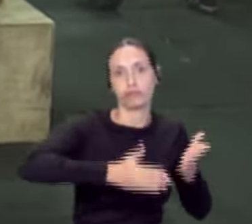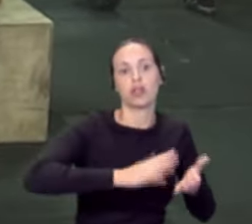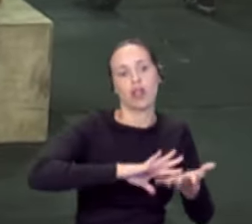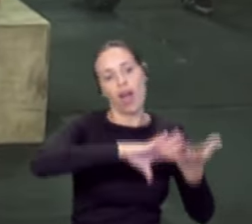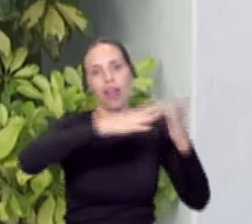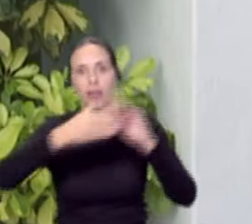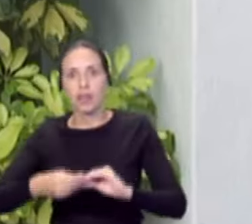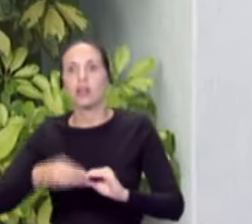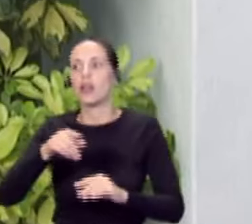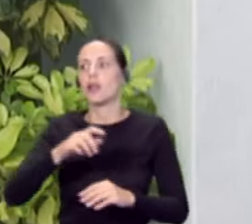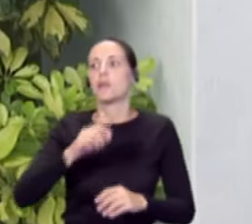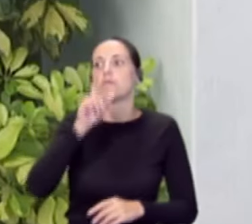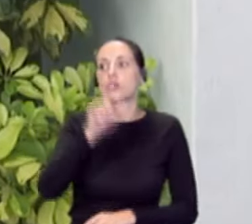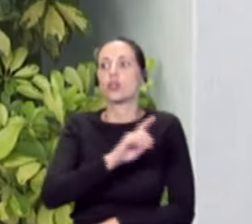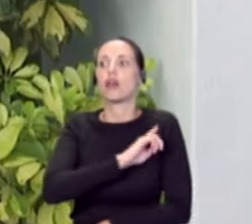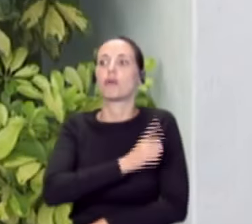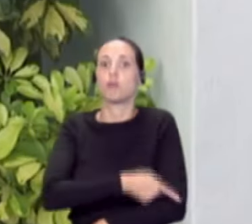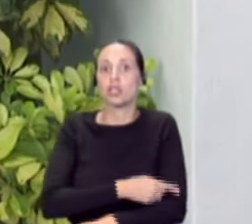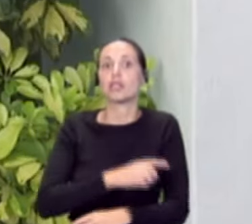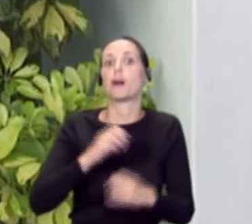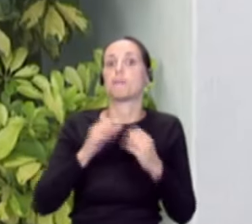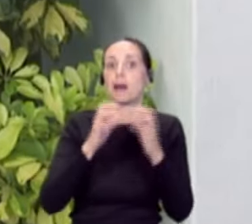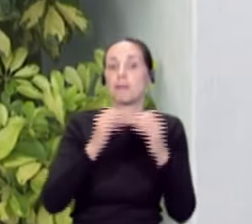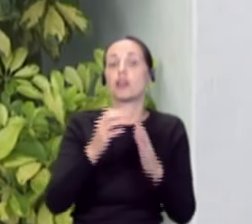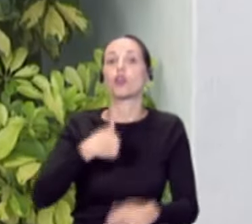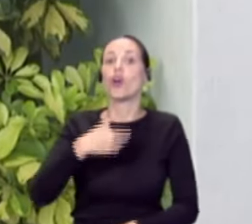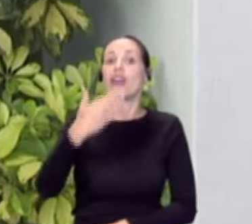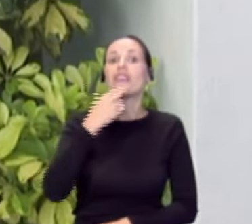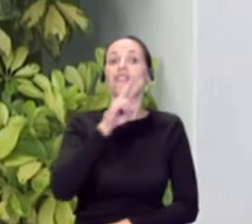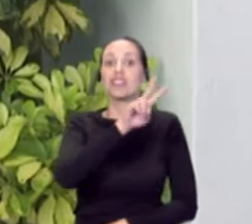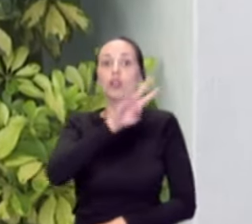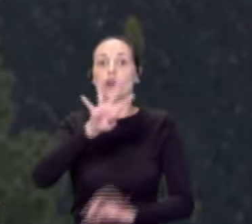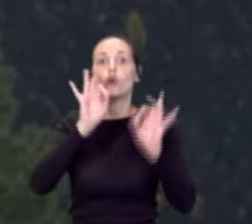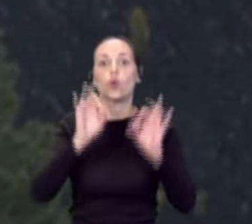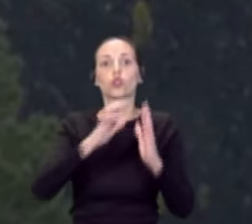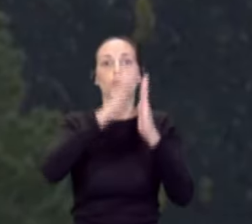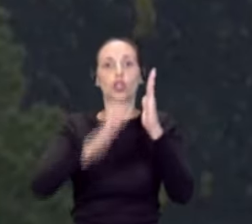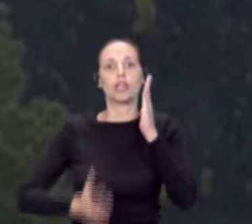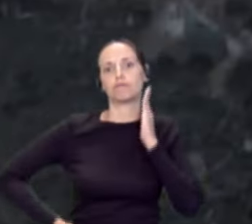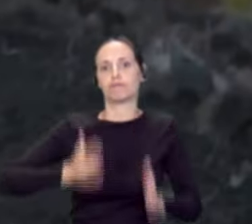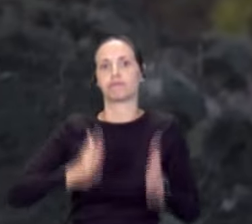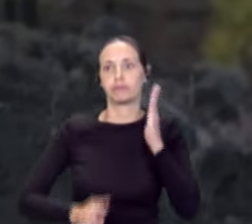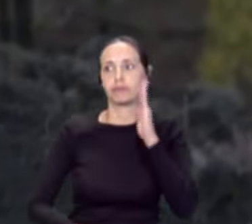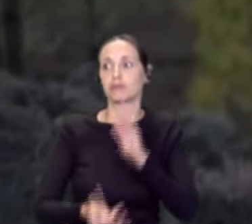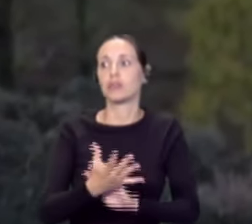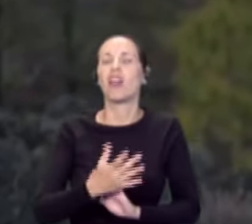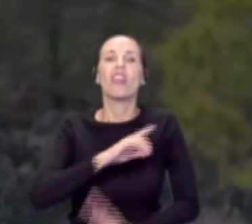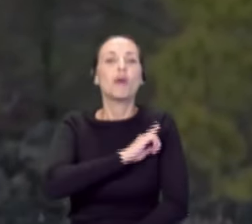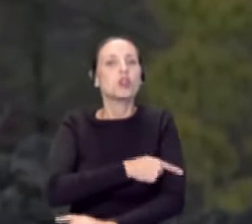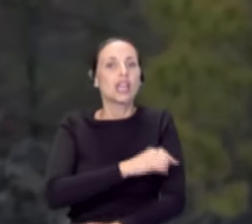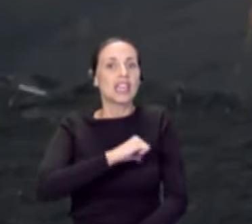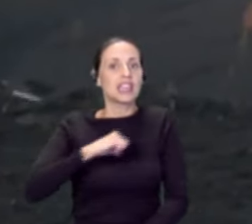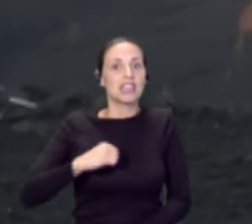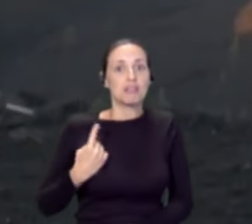tenía 24 años aparecieron las carreras de montaña y como era un deporte individual,